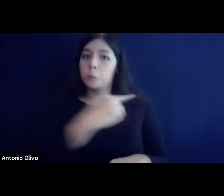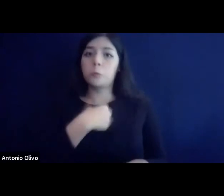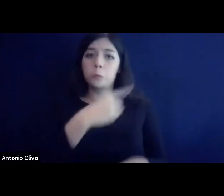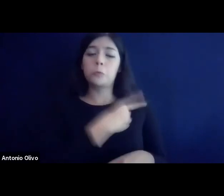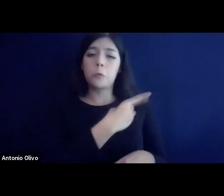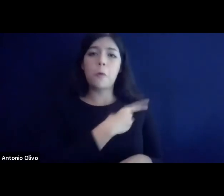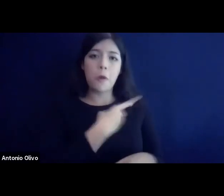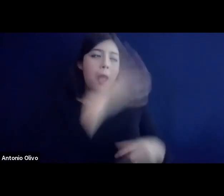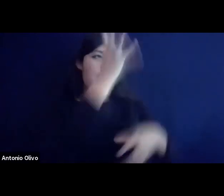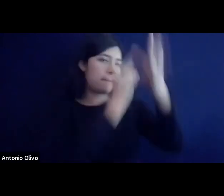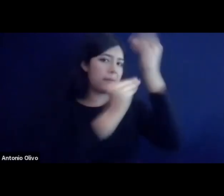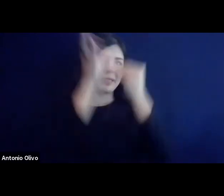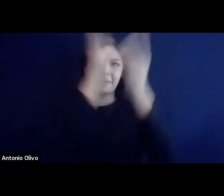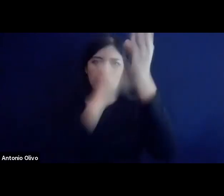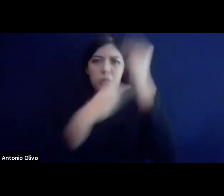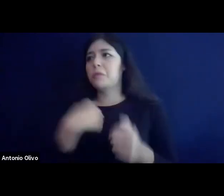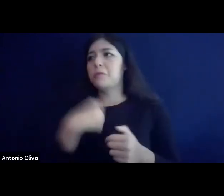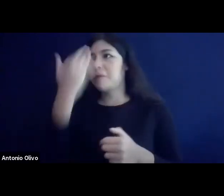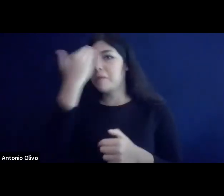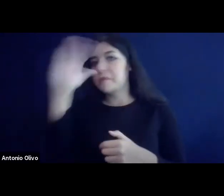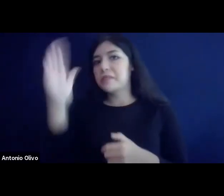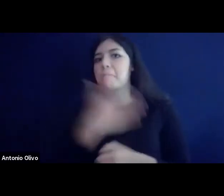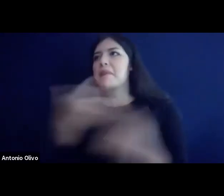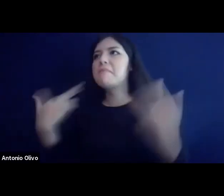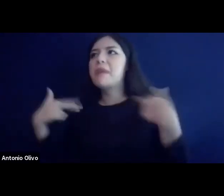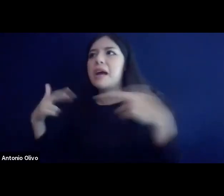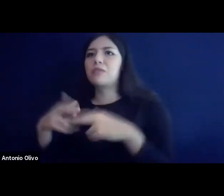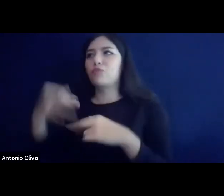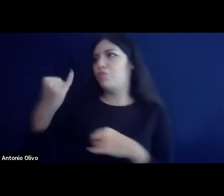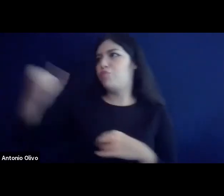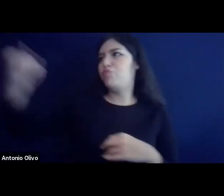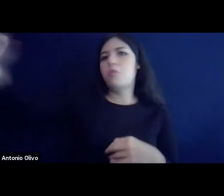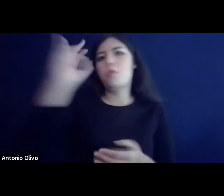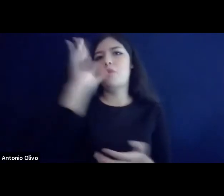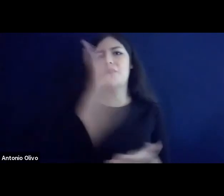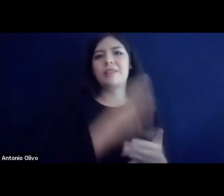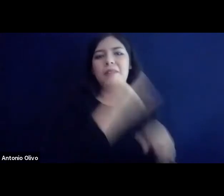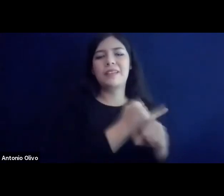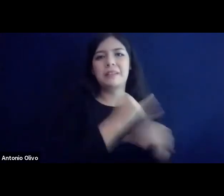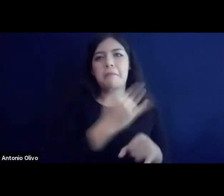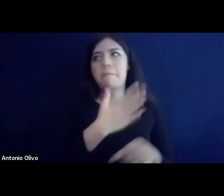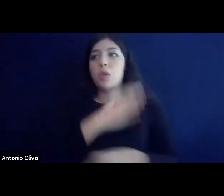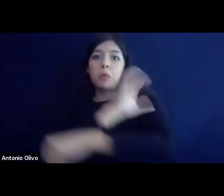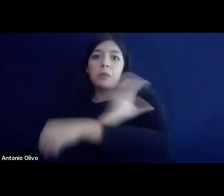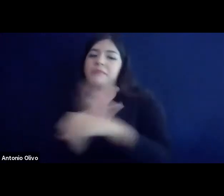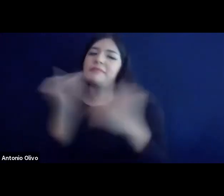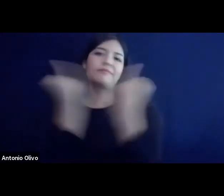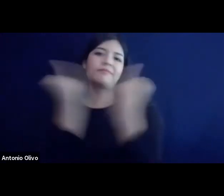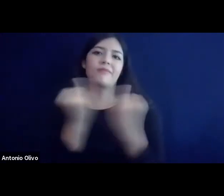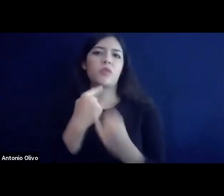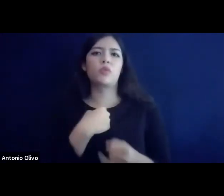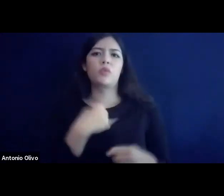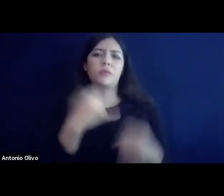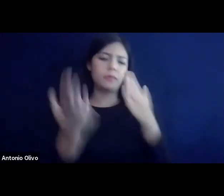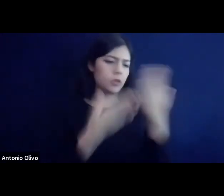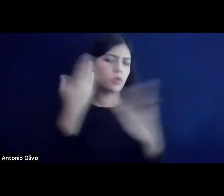conocía a mis profesores, no conocía a mis compañeros, me dediqué de lleno a estudiar, conocí muy